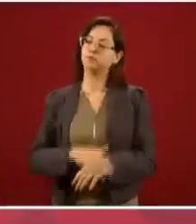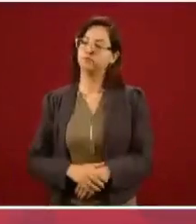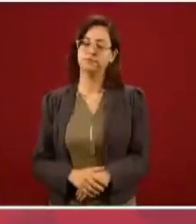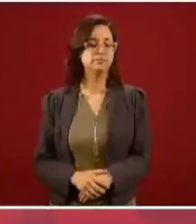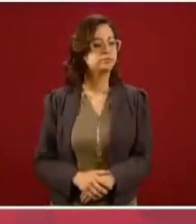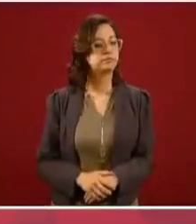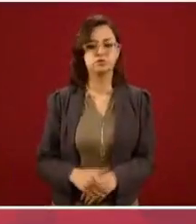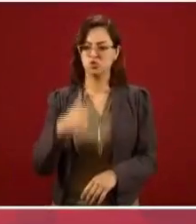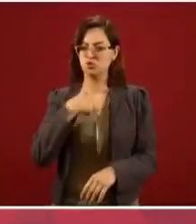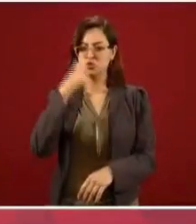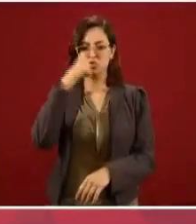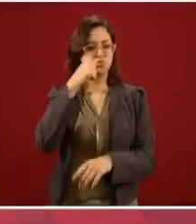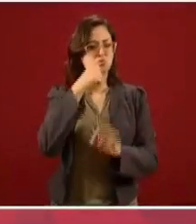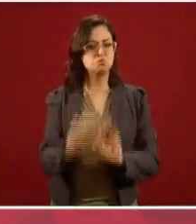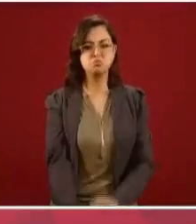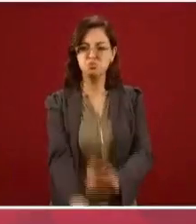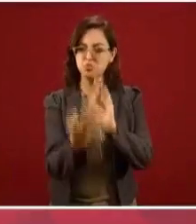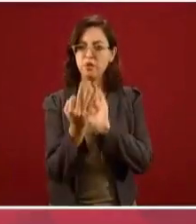doy la cara.